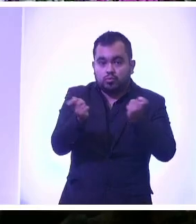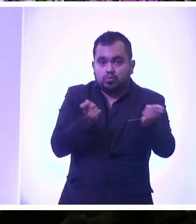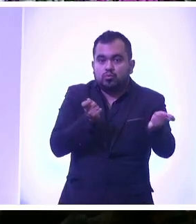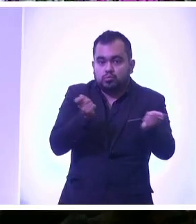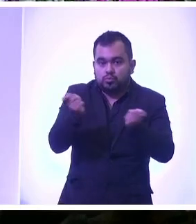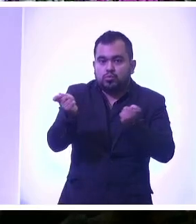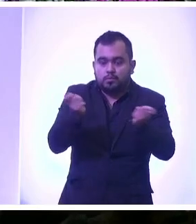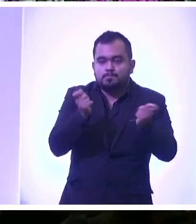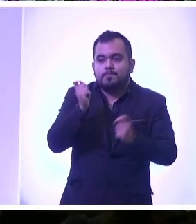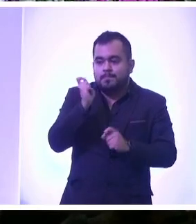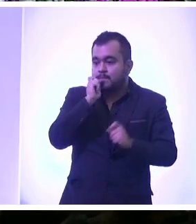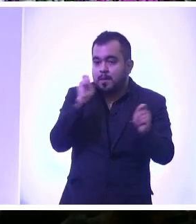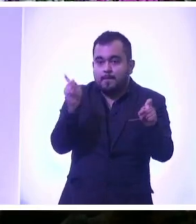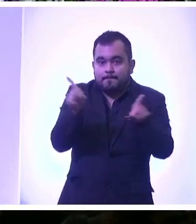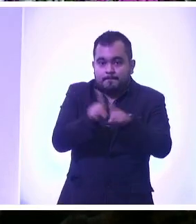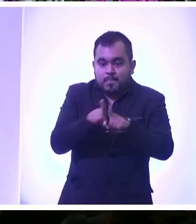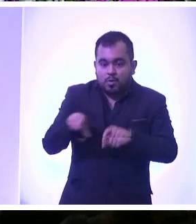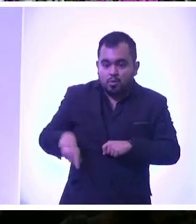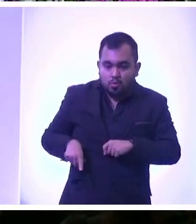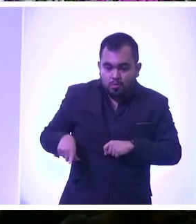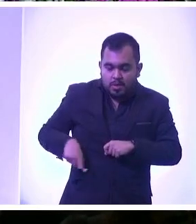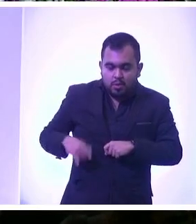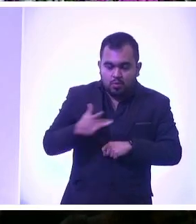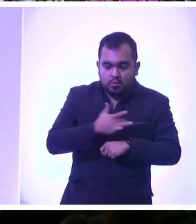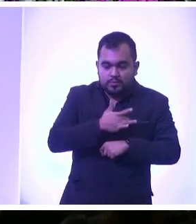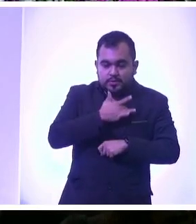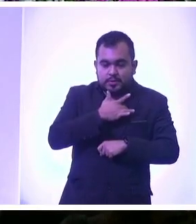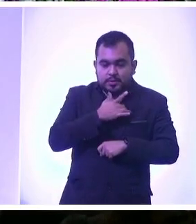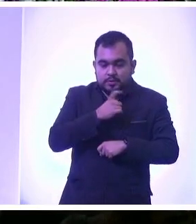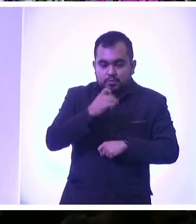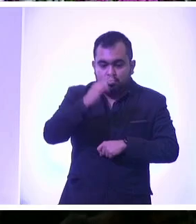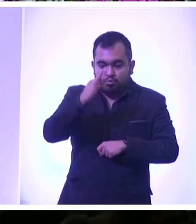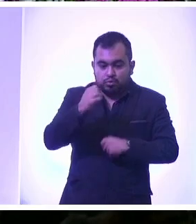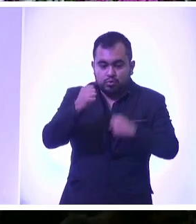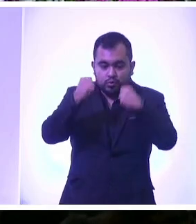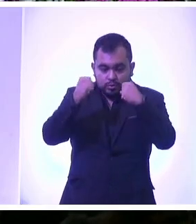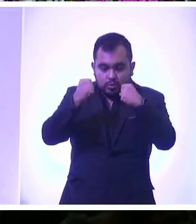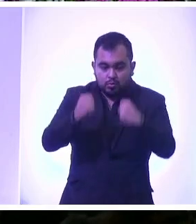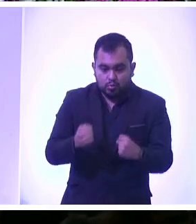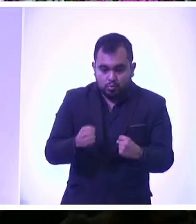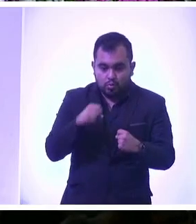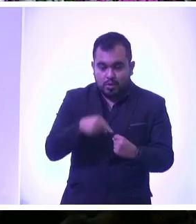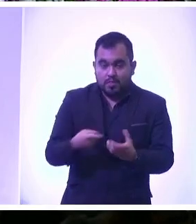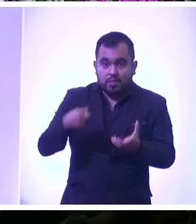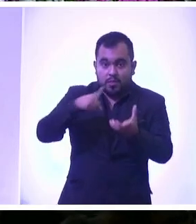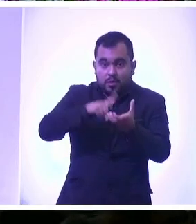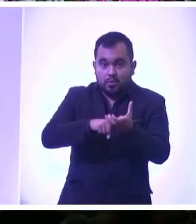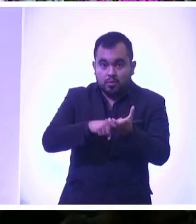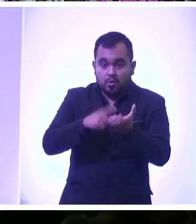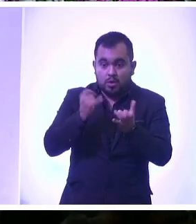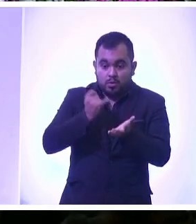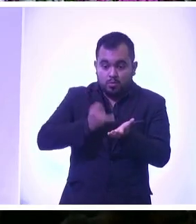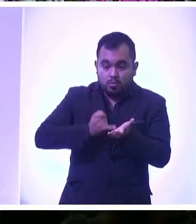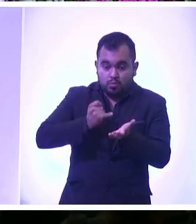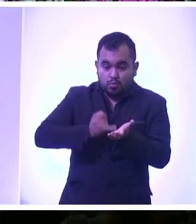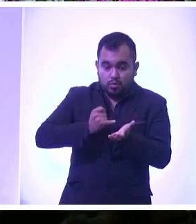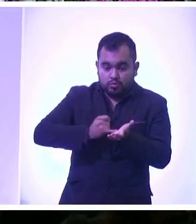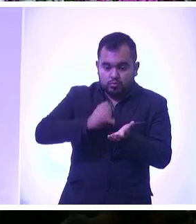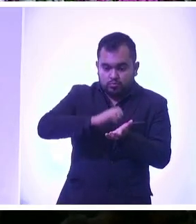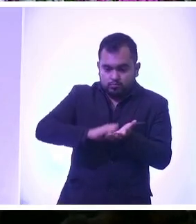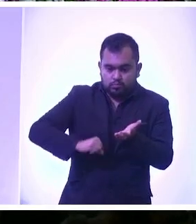que realmente tengamos gobiernos y tengamos la certidumbre de que nuestros impuestos se están usando de una manera honesta y bien